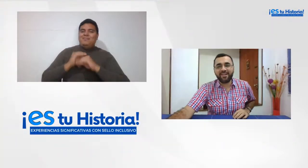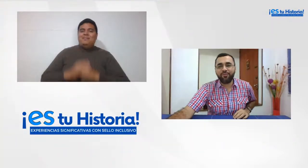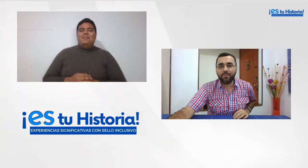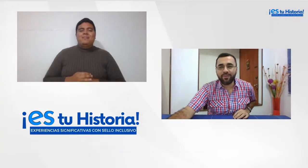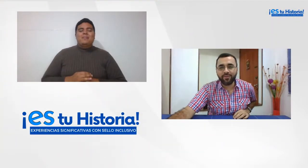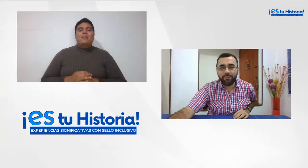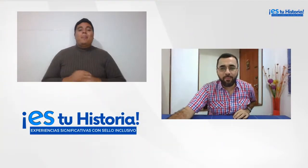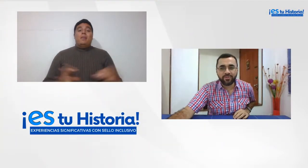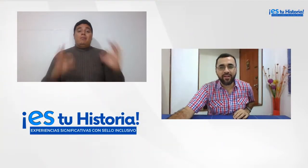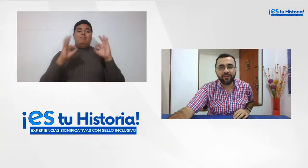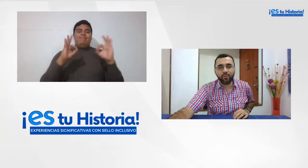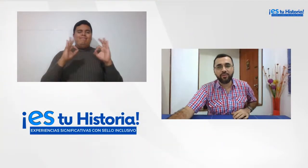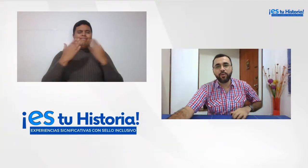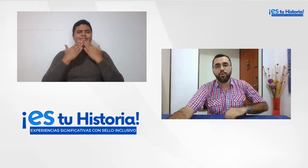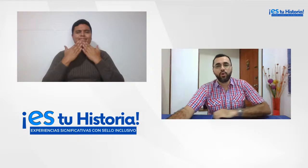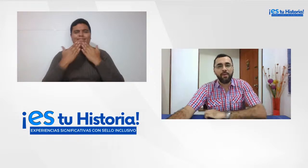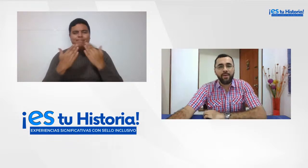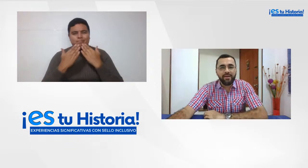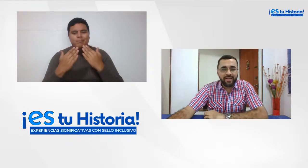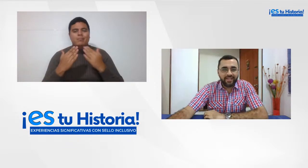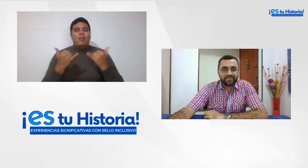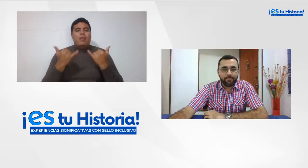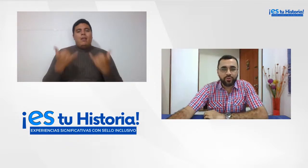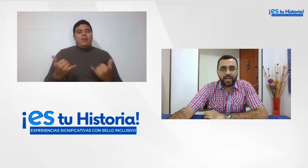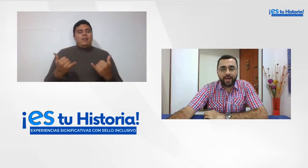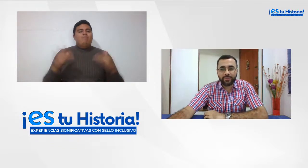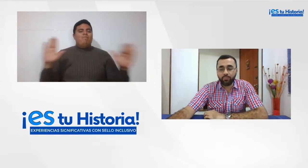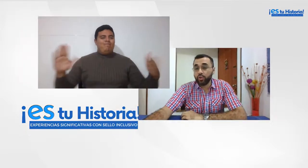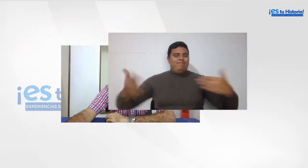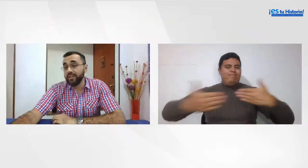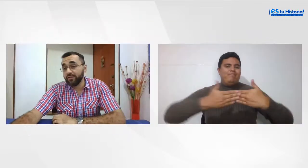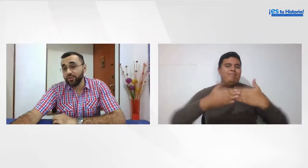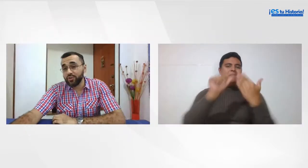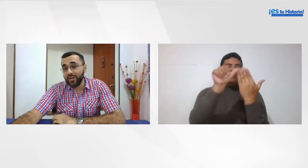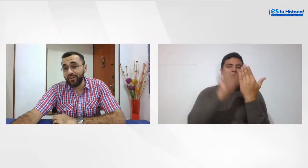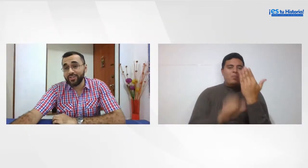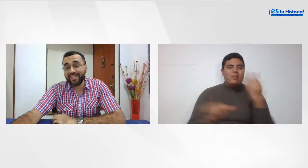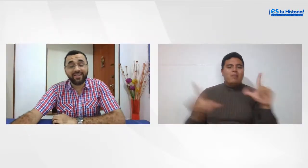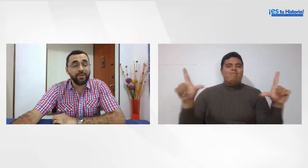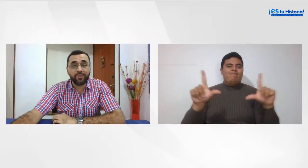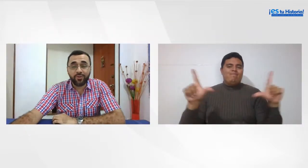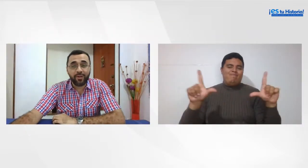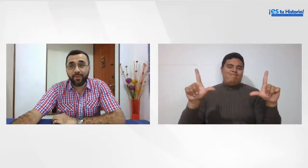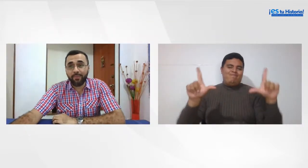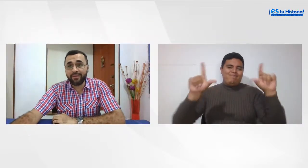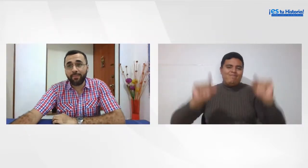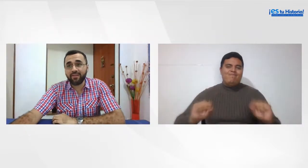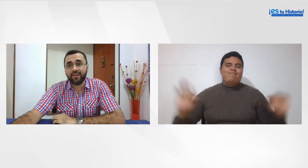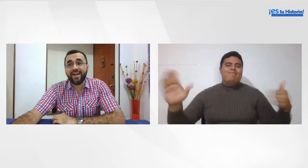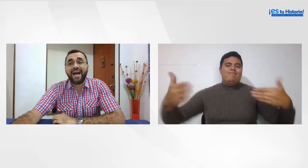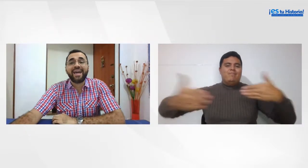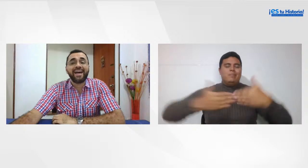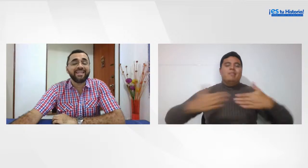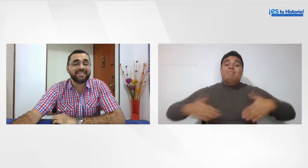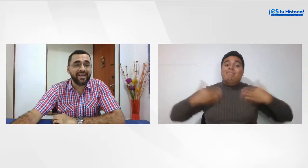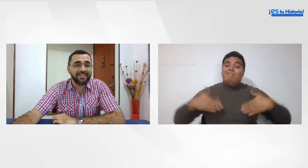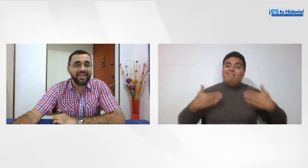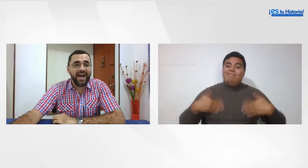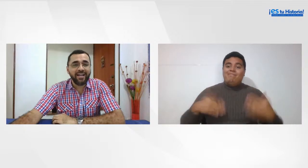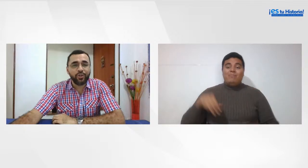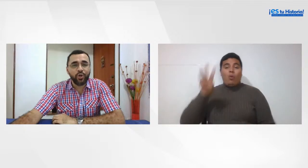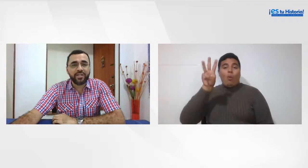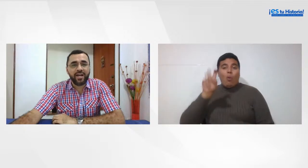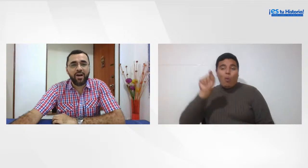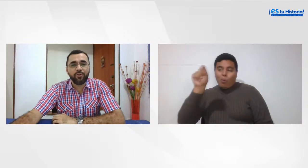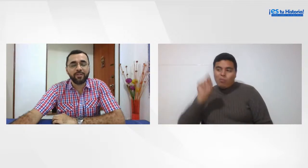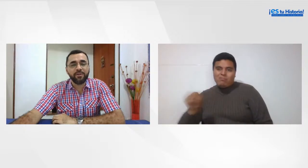gracias. De esta forma, entonces, vamos cerrando nuestro programa. Estamos ya, pues, muy contentos. 8 de la noche, ya 3 minutos, rápidamente para cerrar. Agradecerles